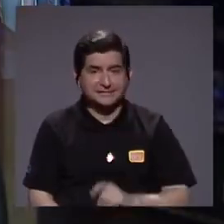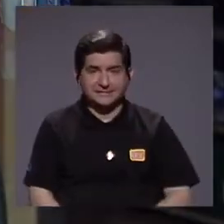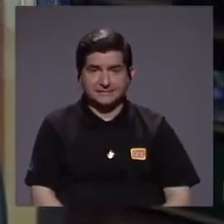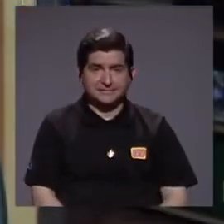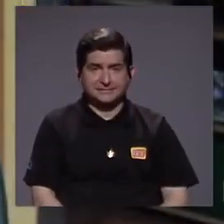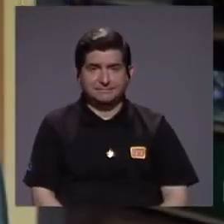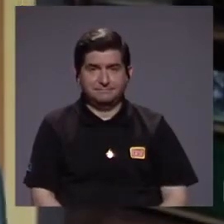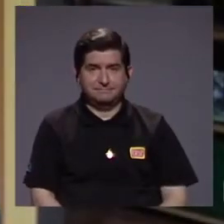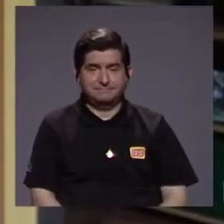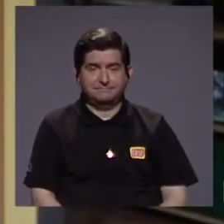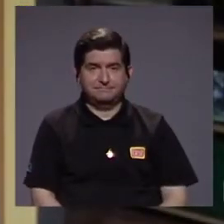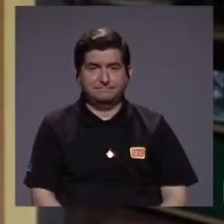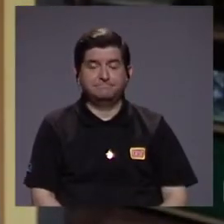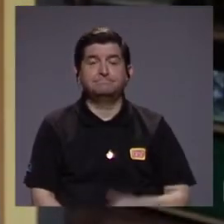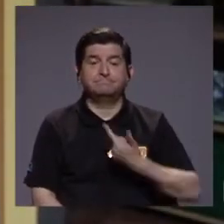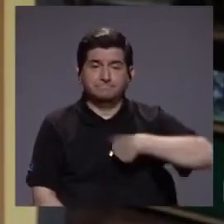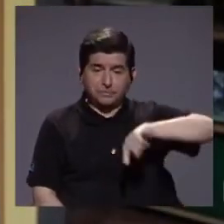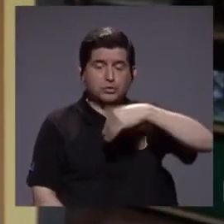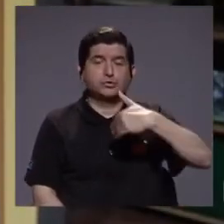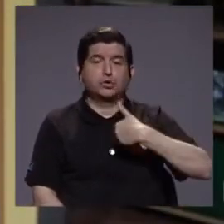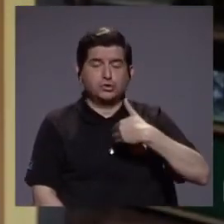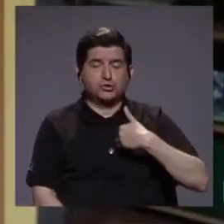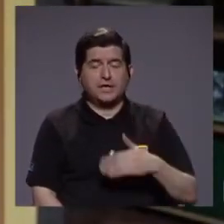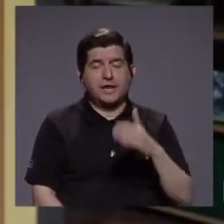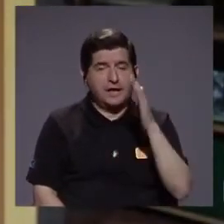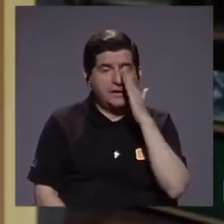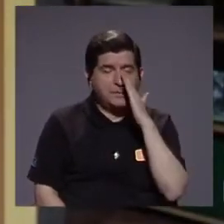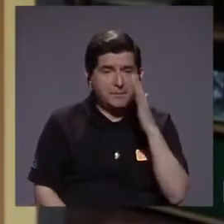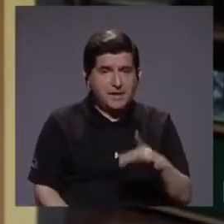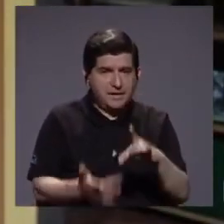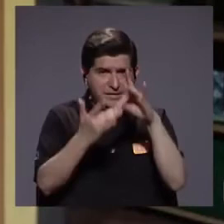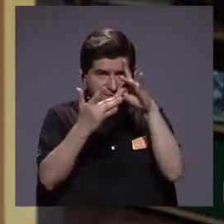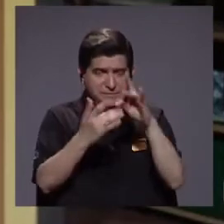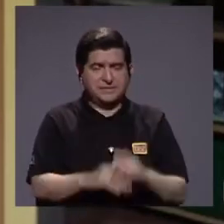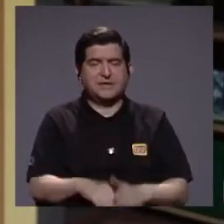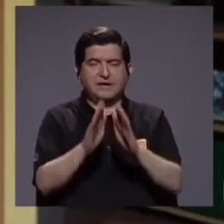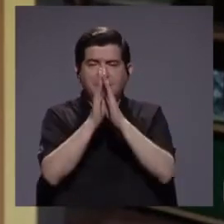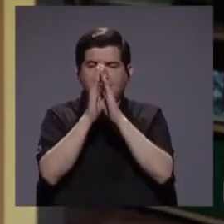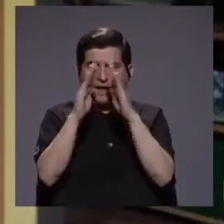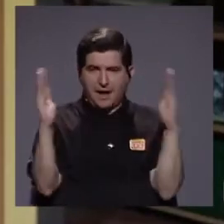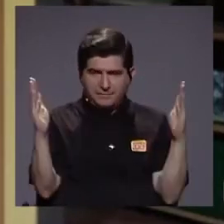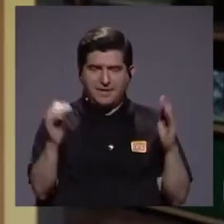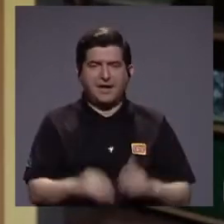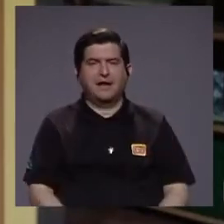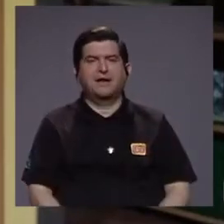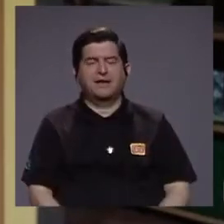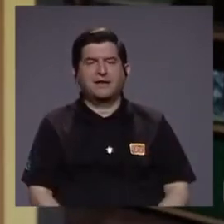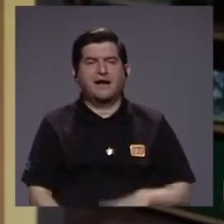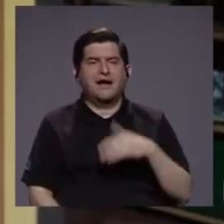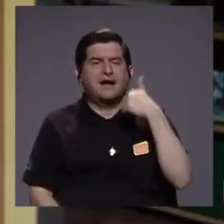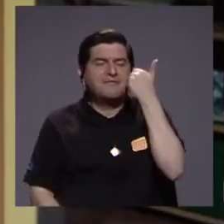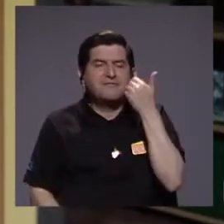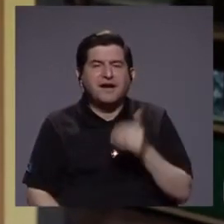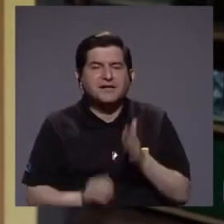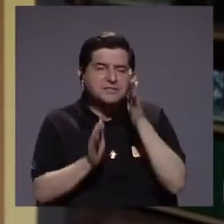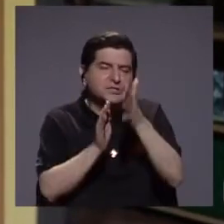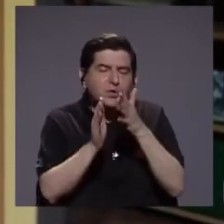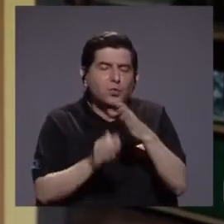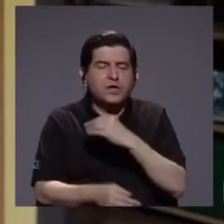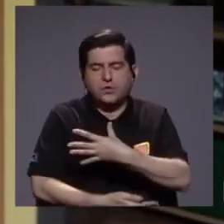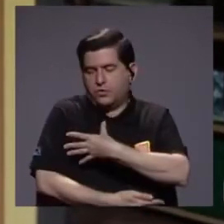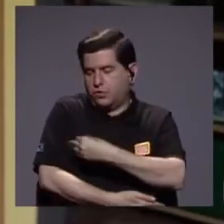Definitivamente tenemos, para las madres particularmente, tenemos que ampliar las facilidades de cuido y